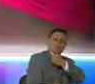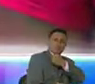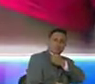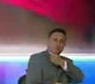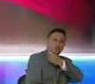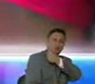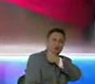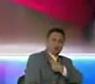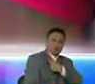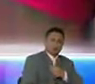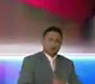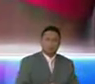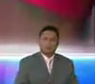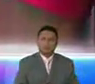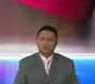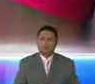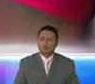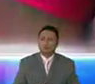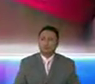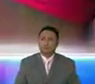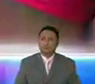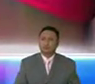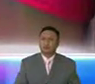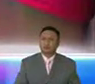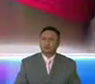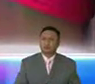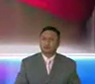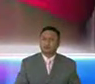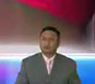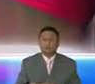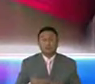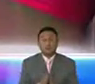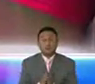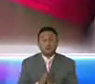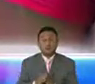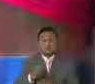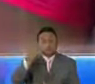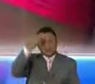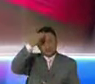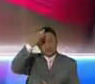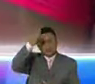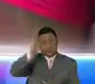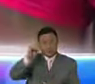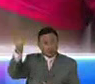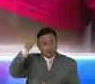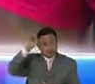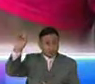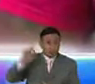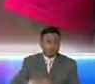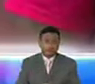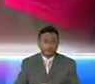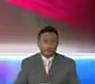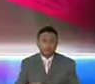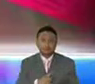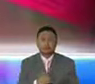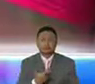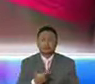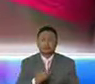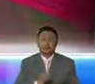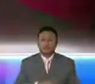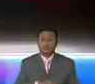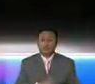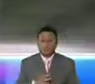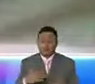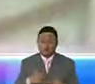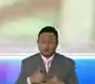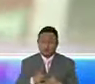de la muerte. Y gracias a la voluntad de Dios, él está bien. Aún nervioso por el vulnerable